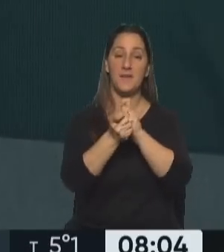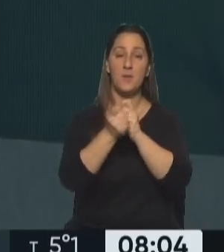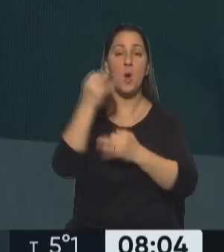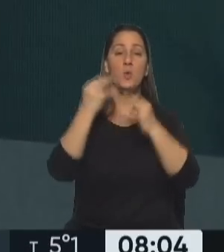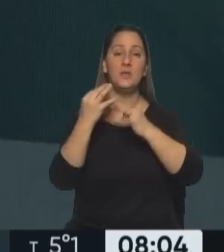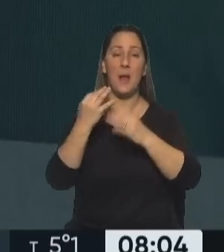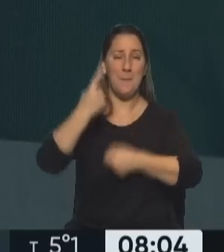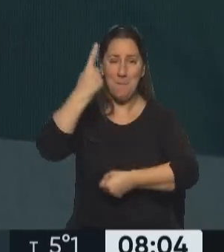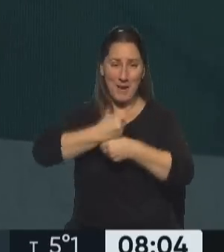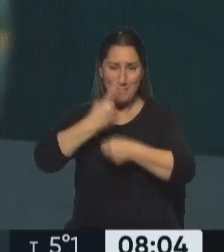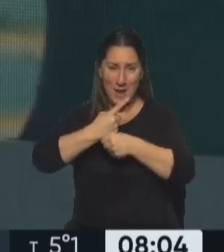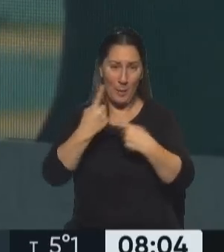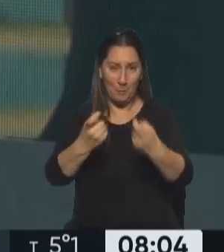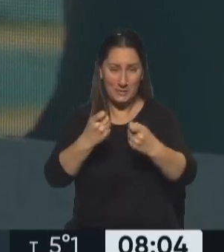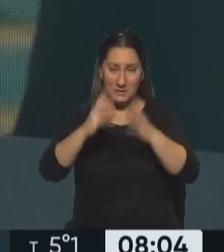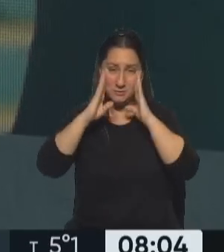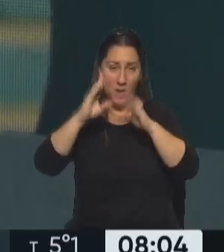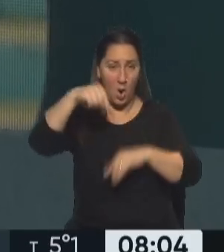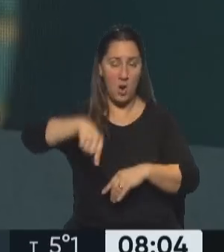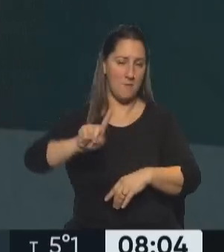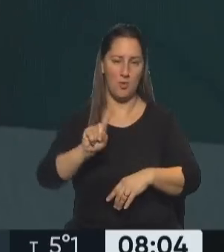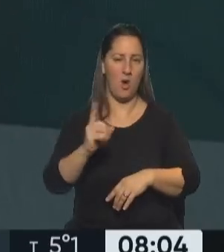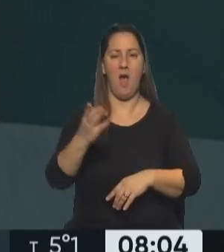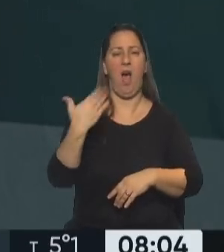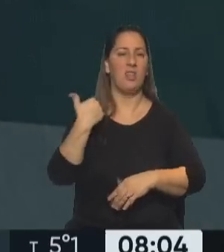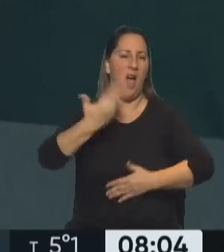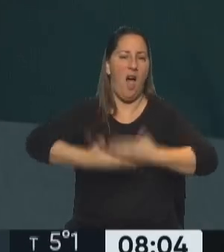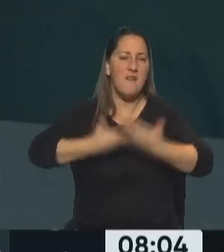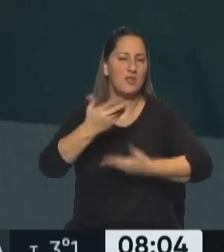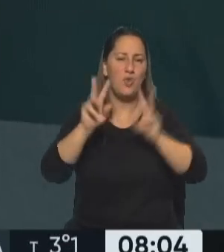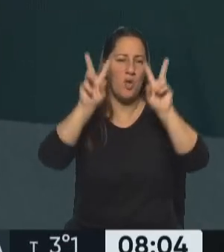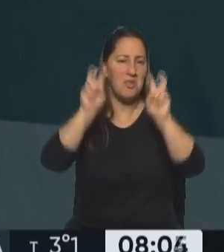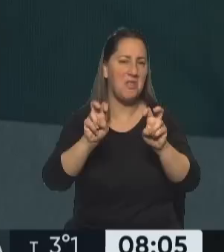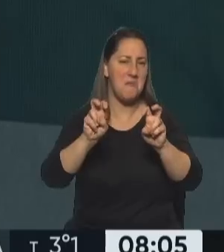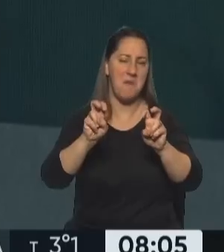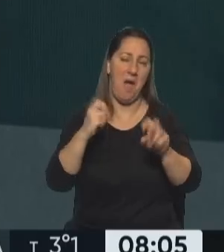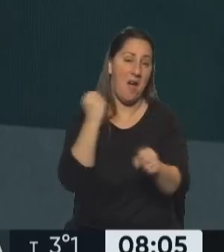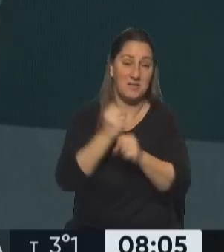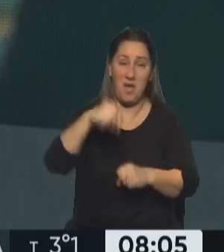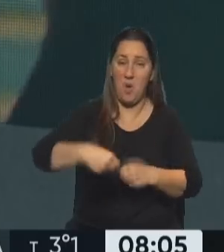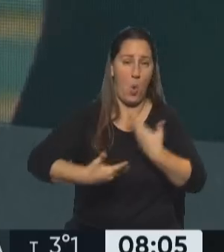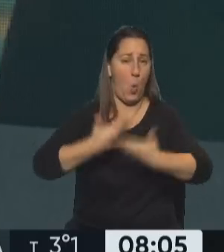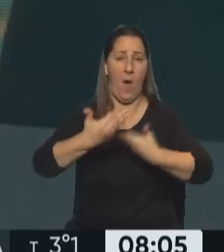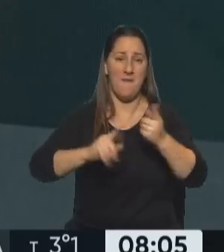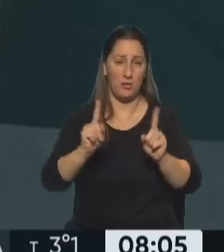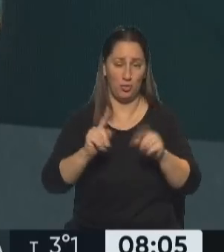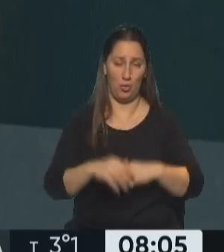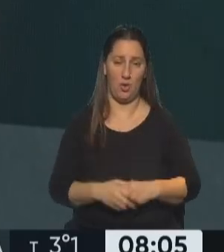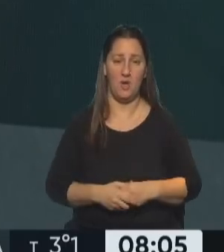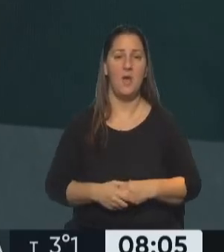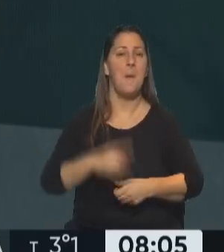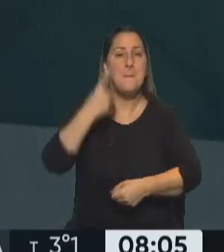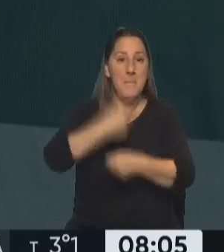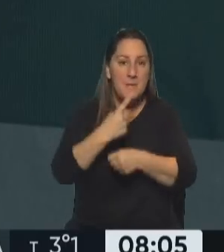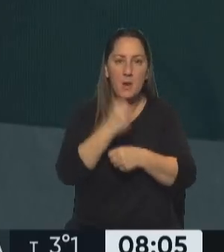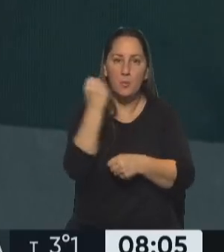prioridad, claramente. De hecho, no había conseguido avanzar sustancialmente hasta ahora y no forma parte de las prioridades.